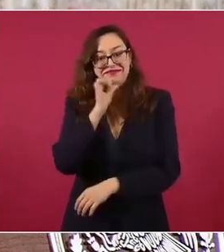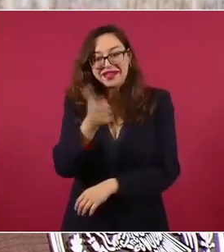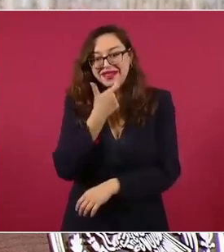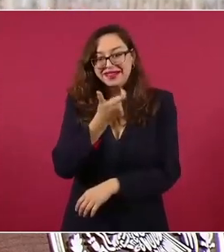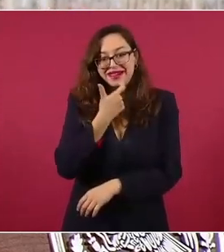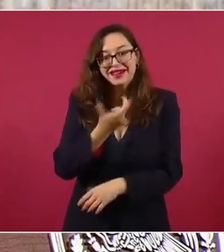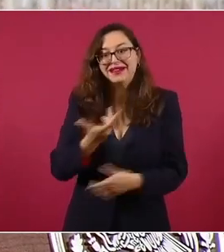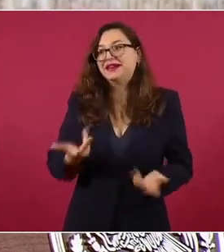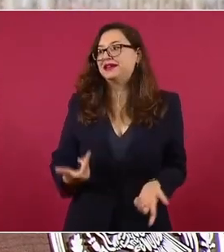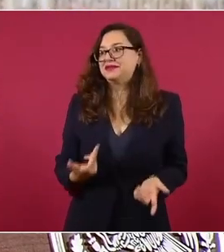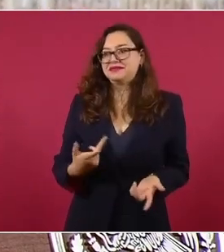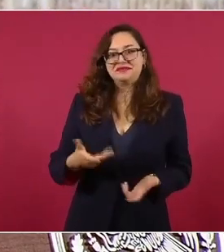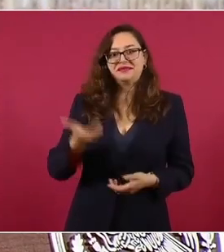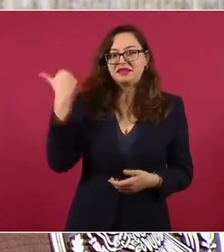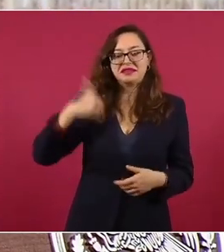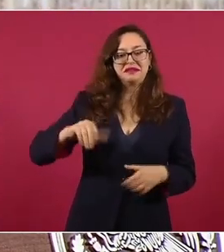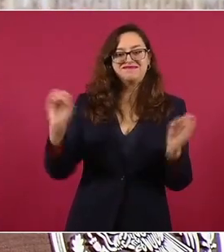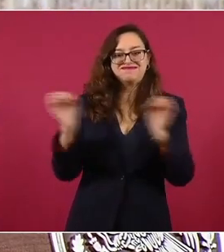bueno.